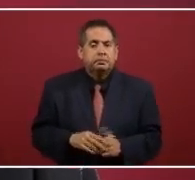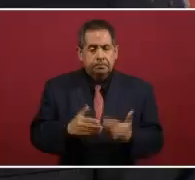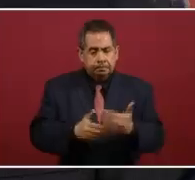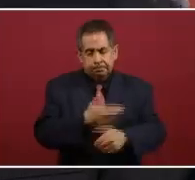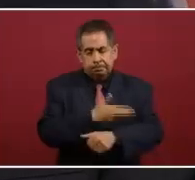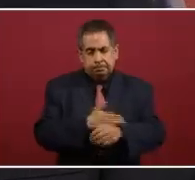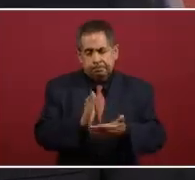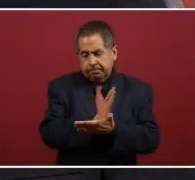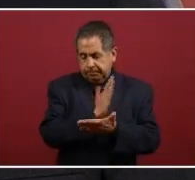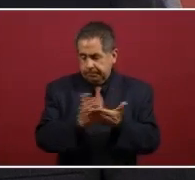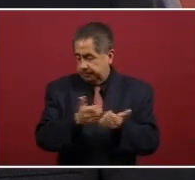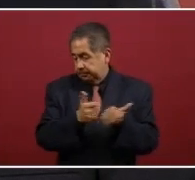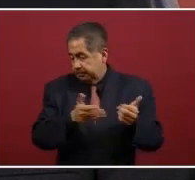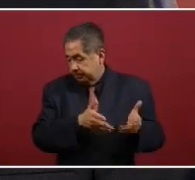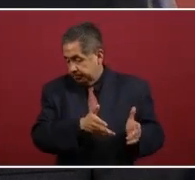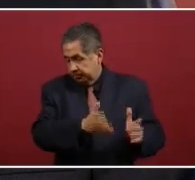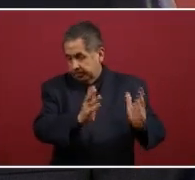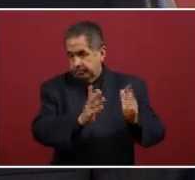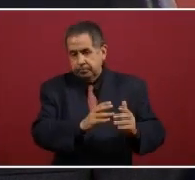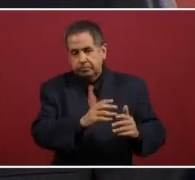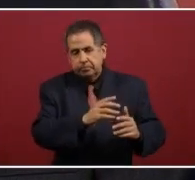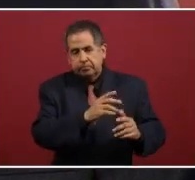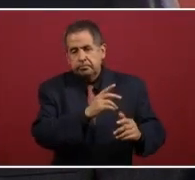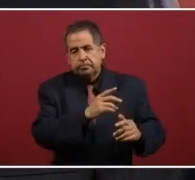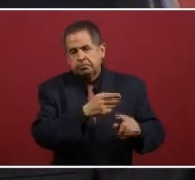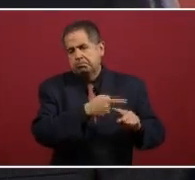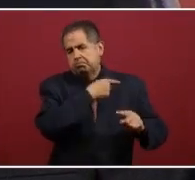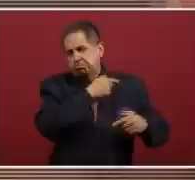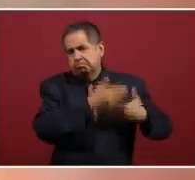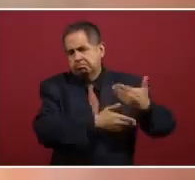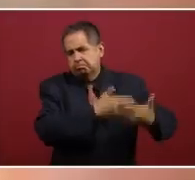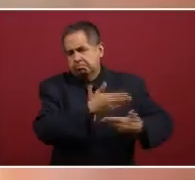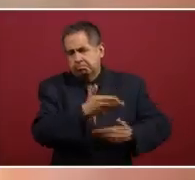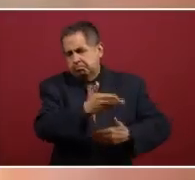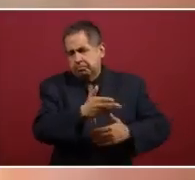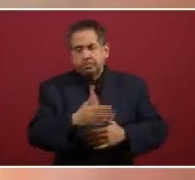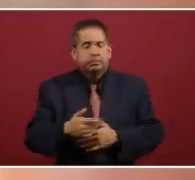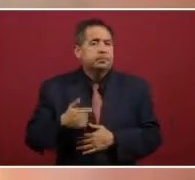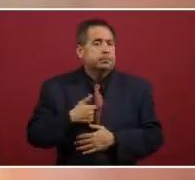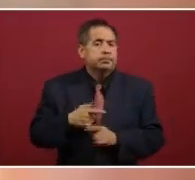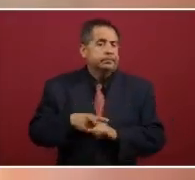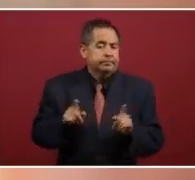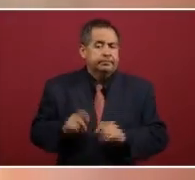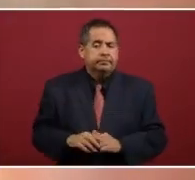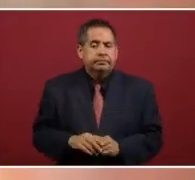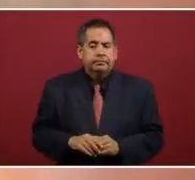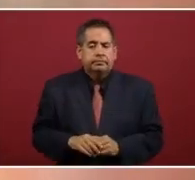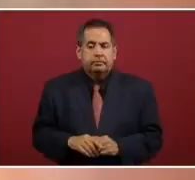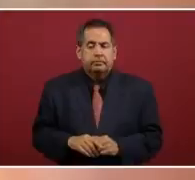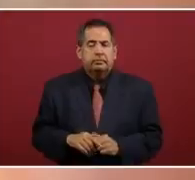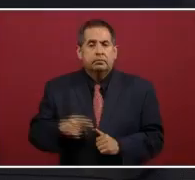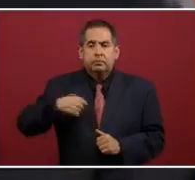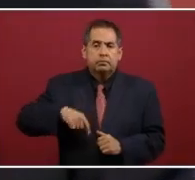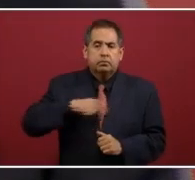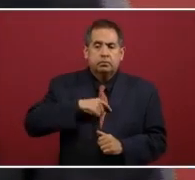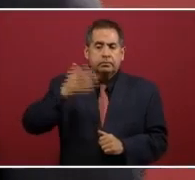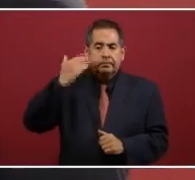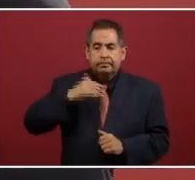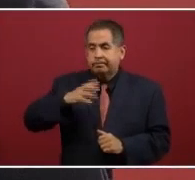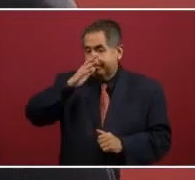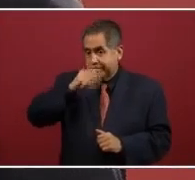procesos que ya venían de tiempo atrás. Lo que pasa es que nosotros no